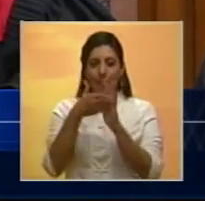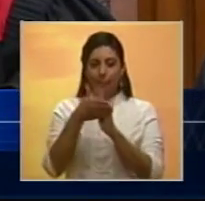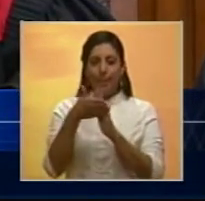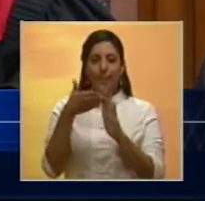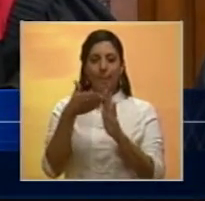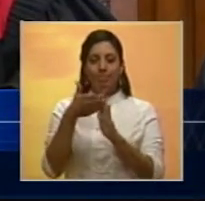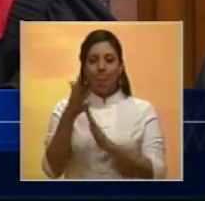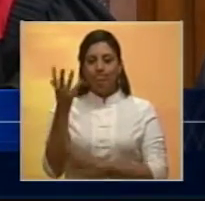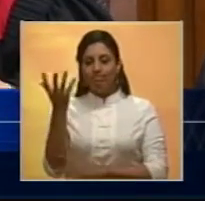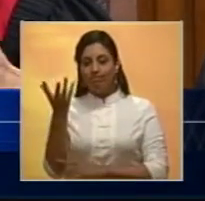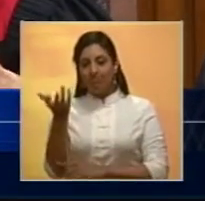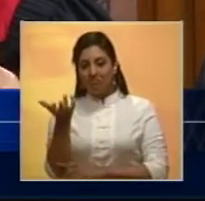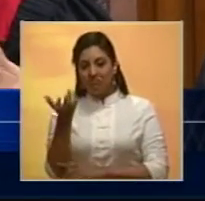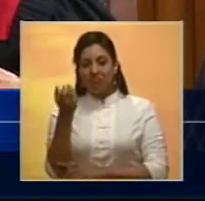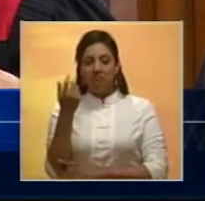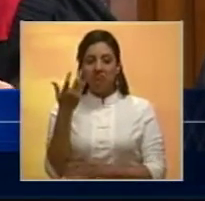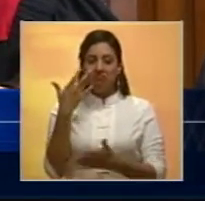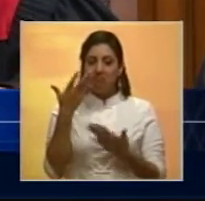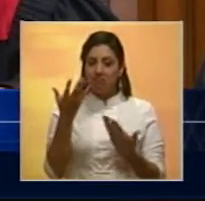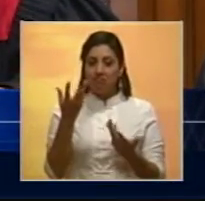que